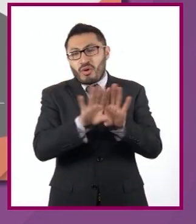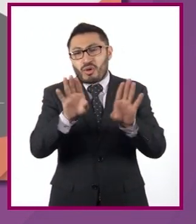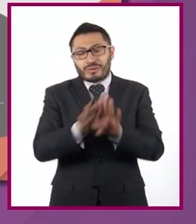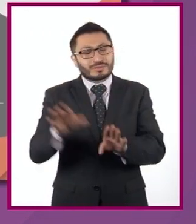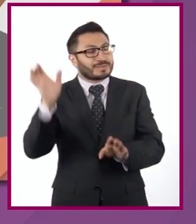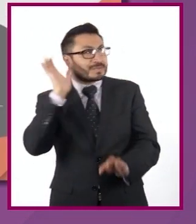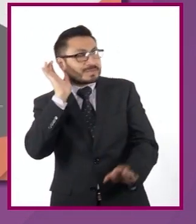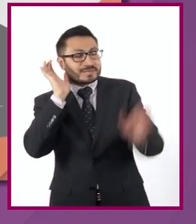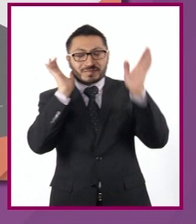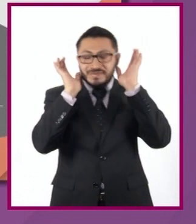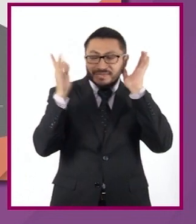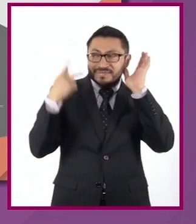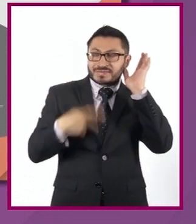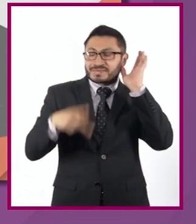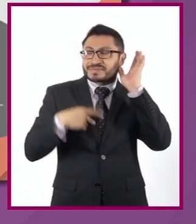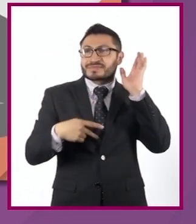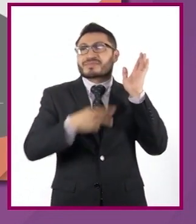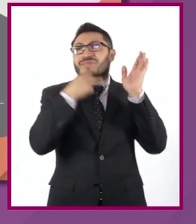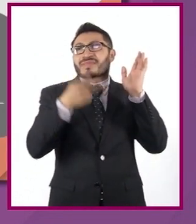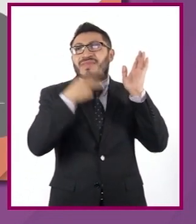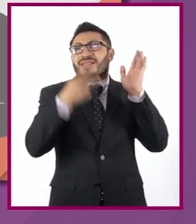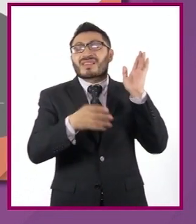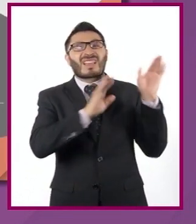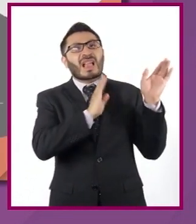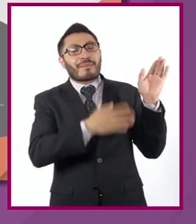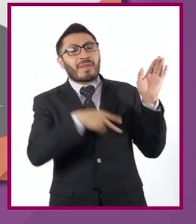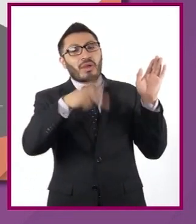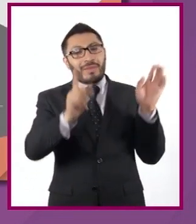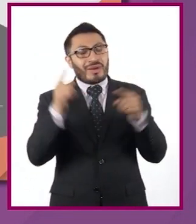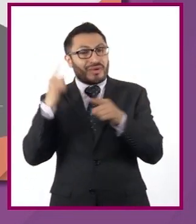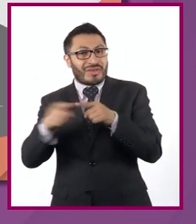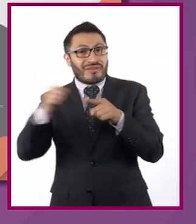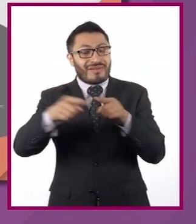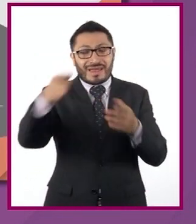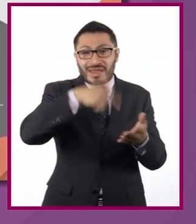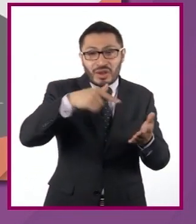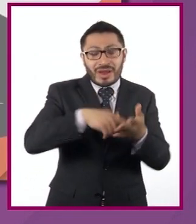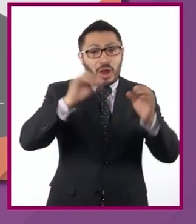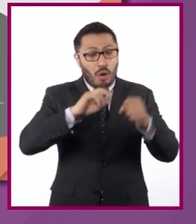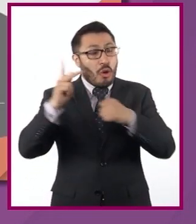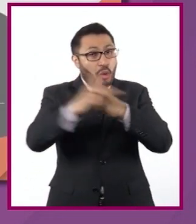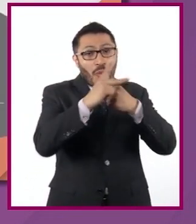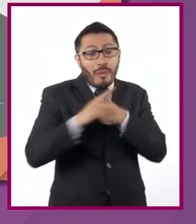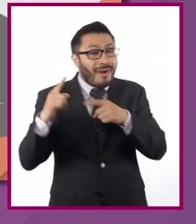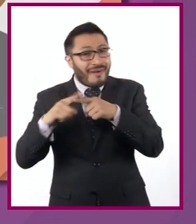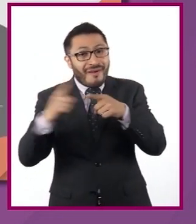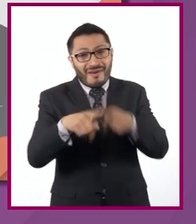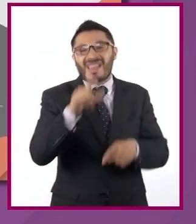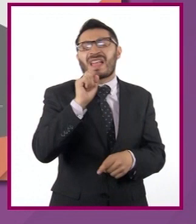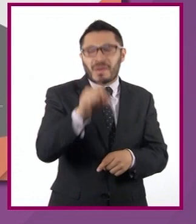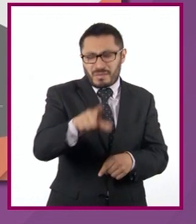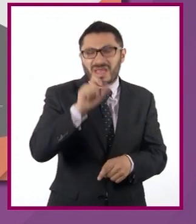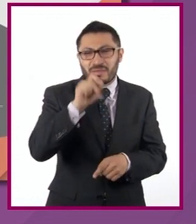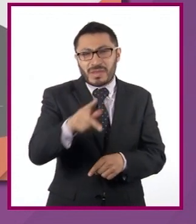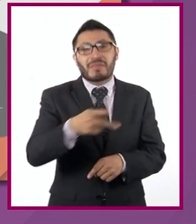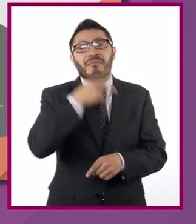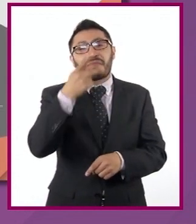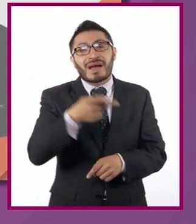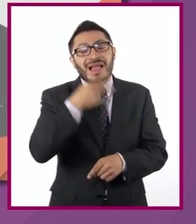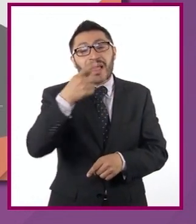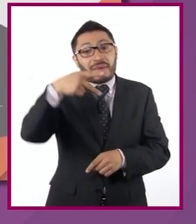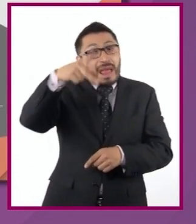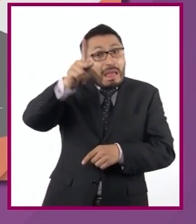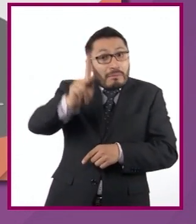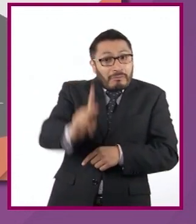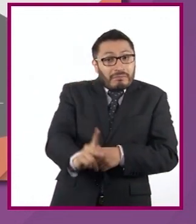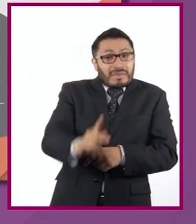hablan español, pero que no son de nuestra región o país, aunque sean las mismas palabras, nos damos cuenta de la diferencia en